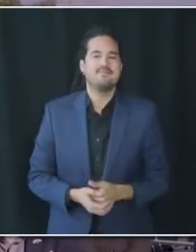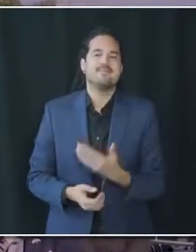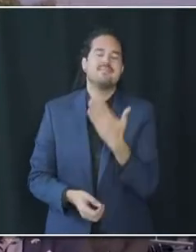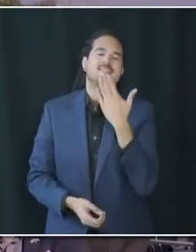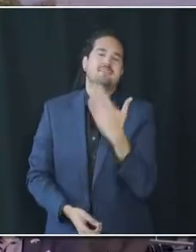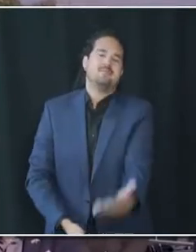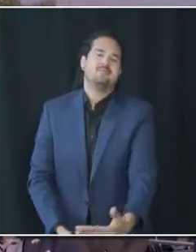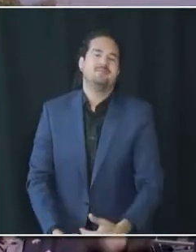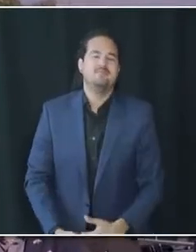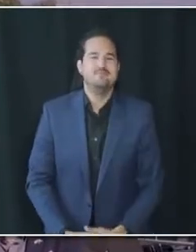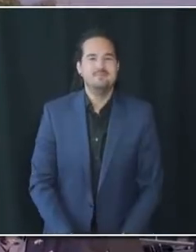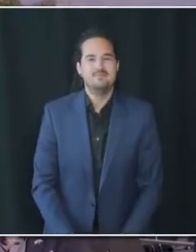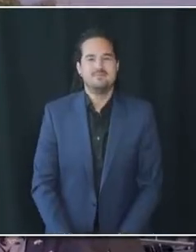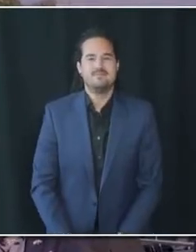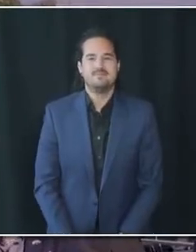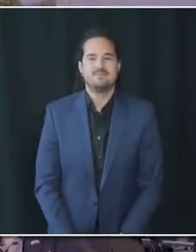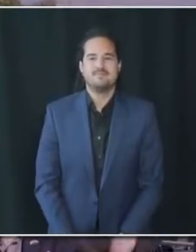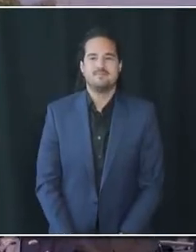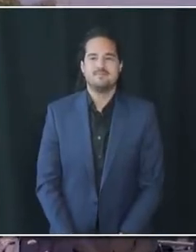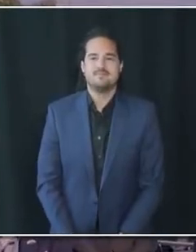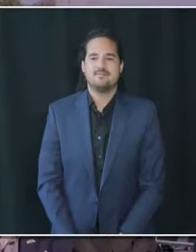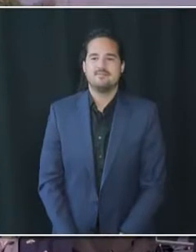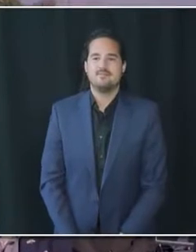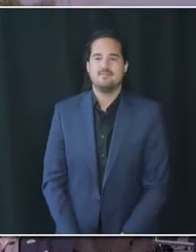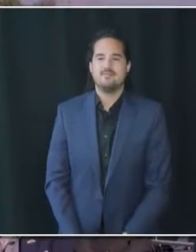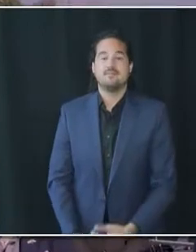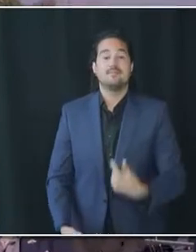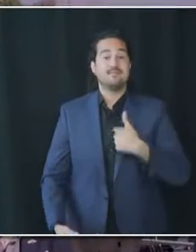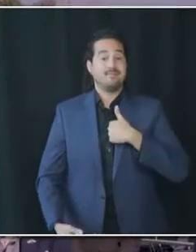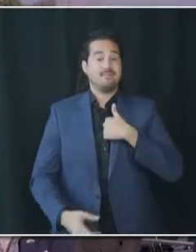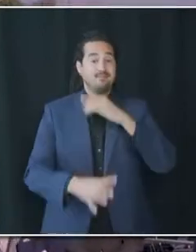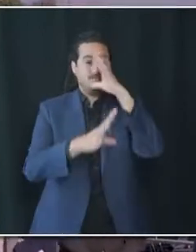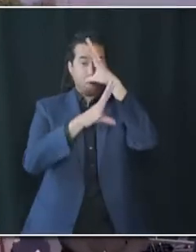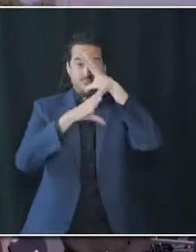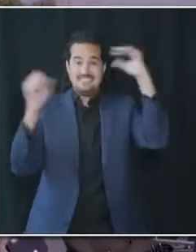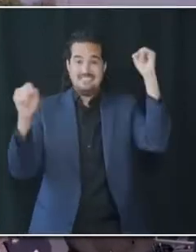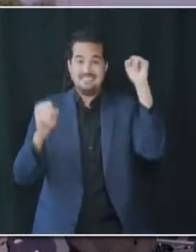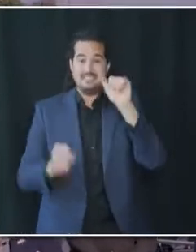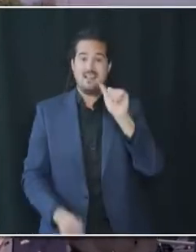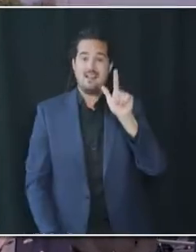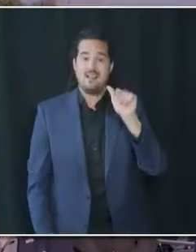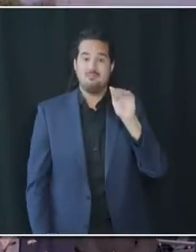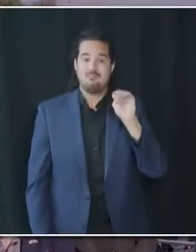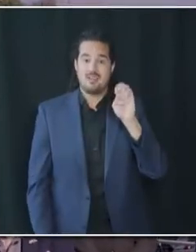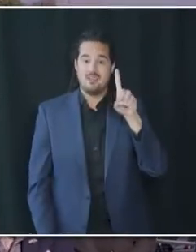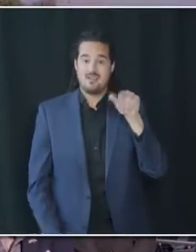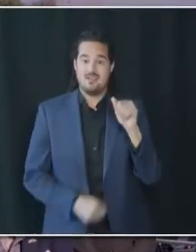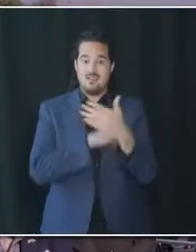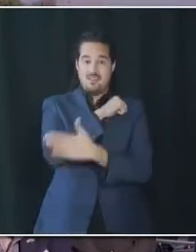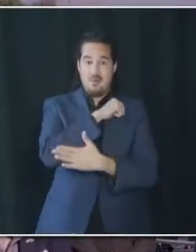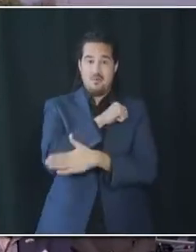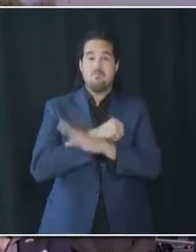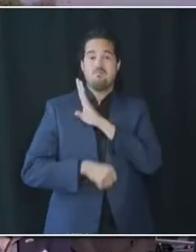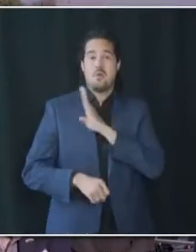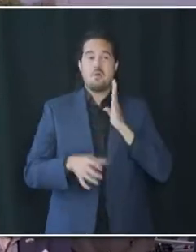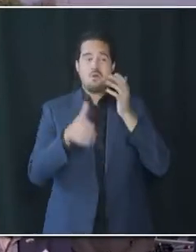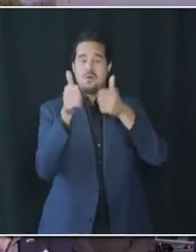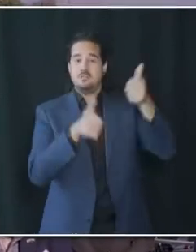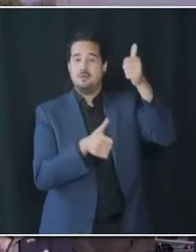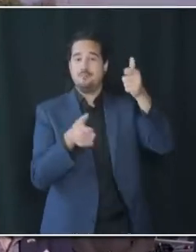como presidente de la junta de supervisores de condados de alameda junto con miley y mi socio y